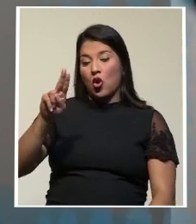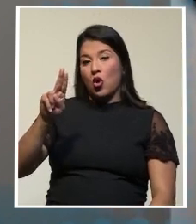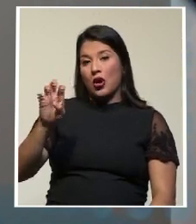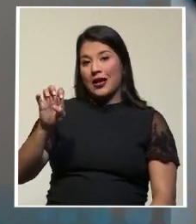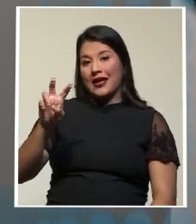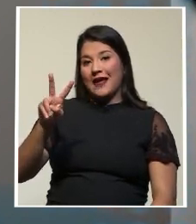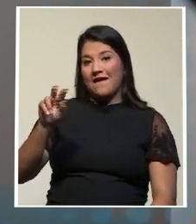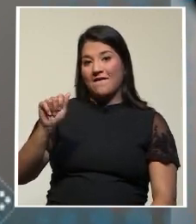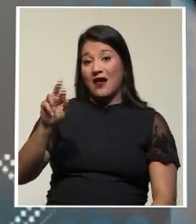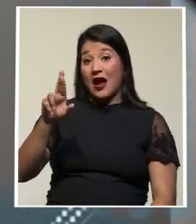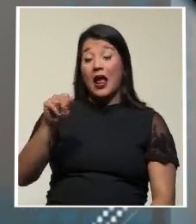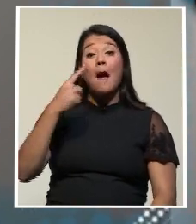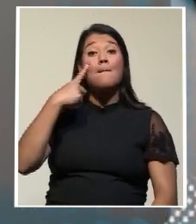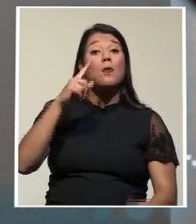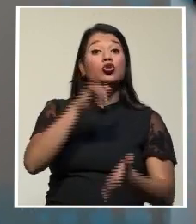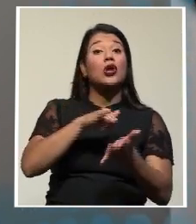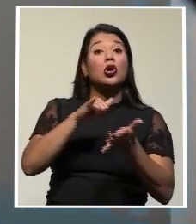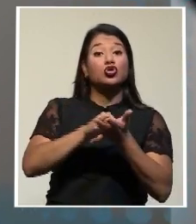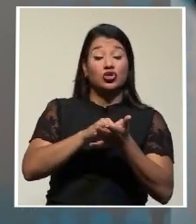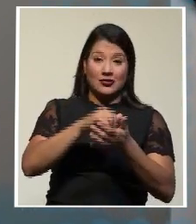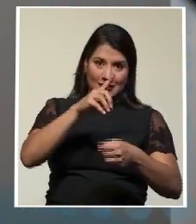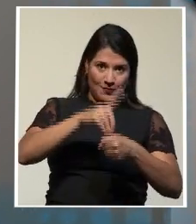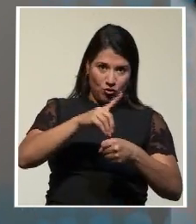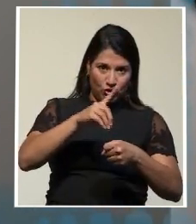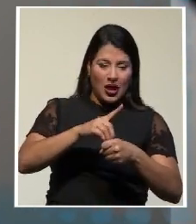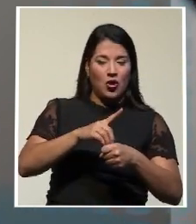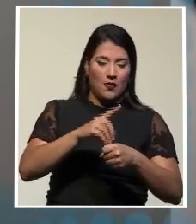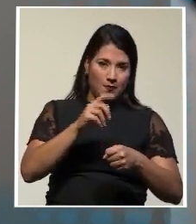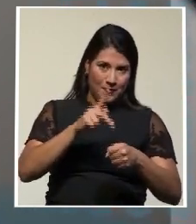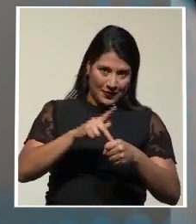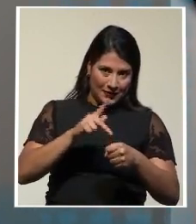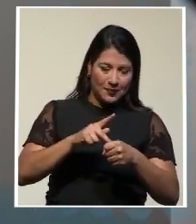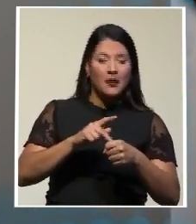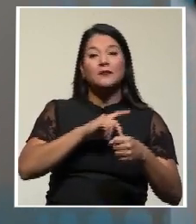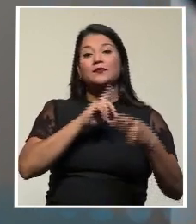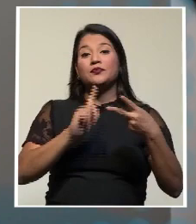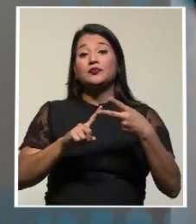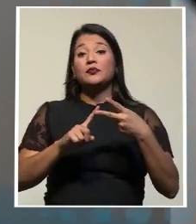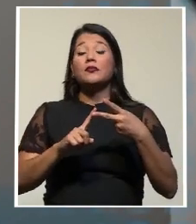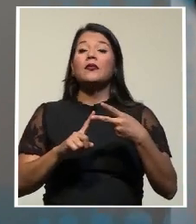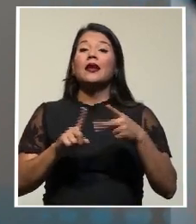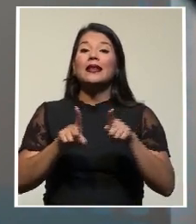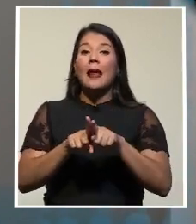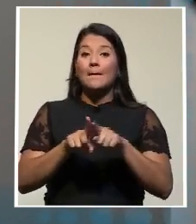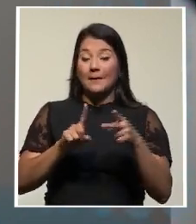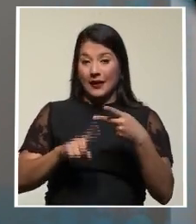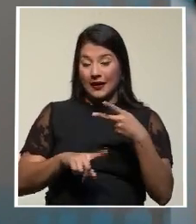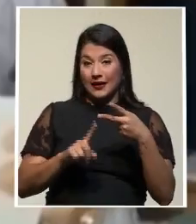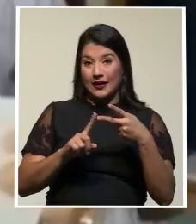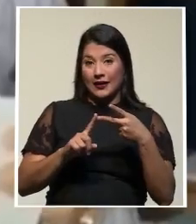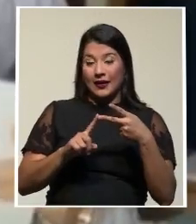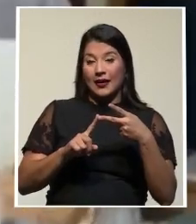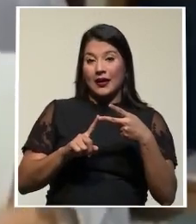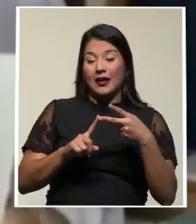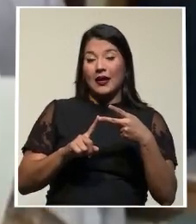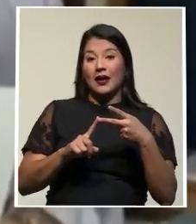por el partido Unión Liberal. Es la tercera ocasión que el ex candidato presidencial buscará ocupar una curul en el Congreso.